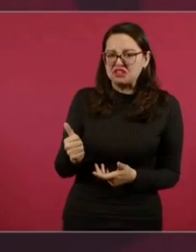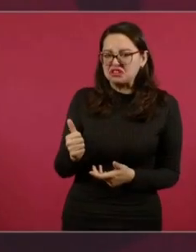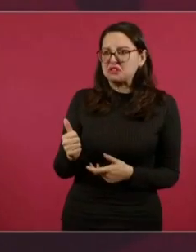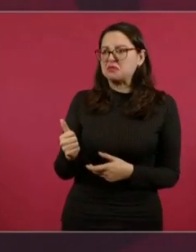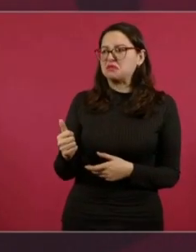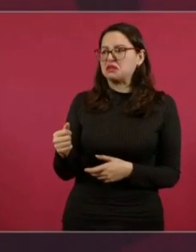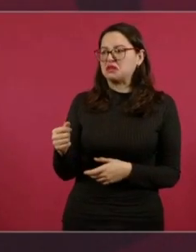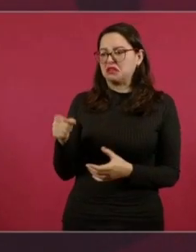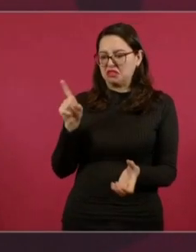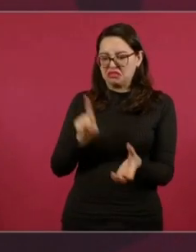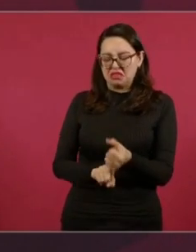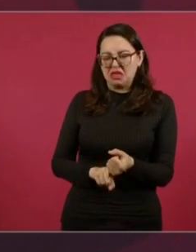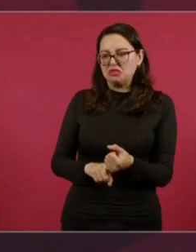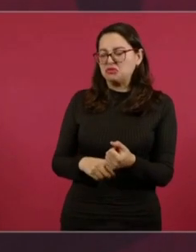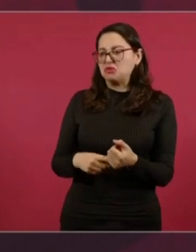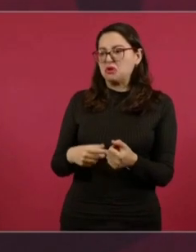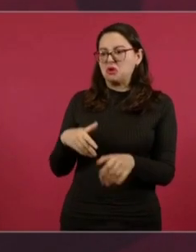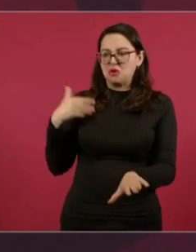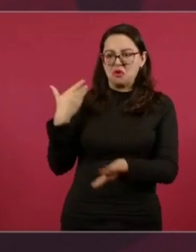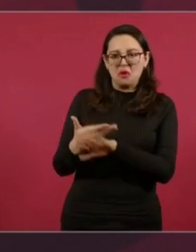aburrida,